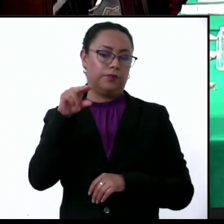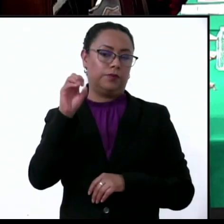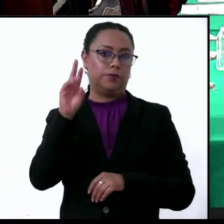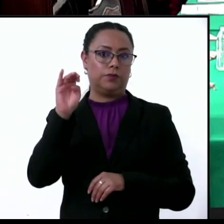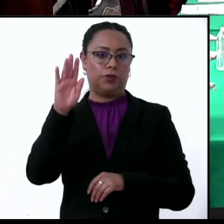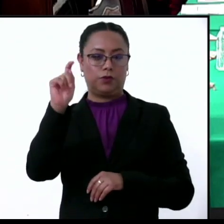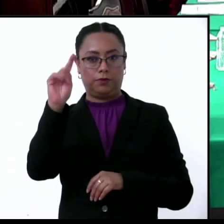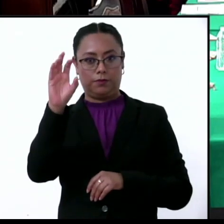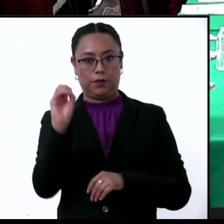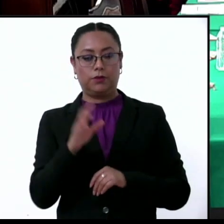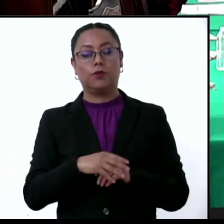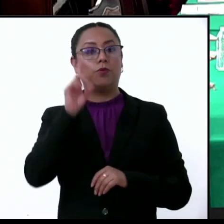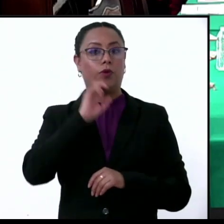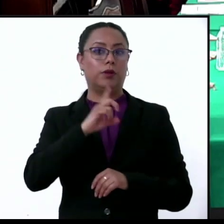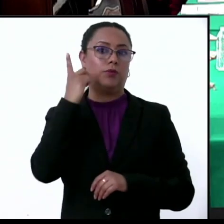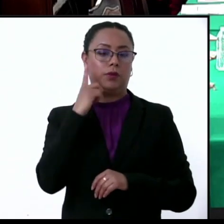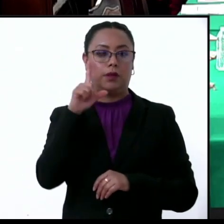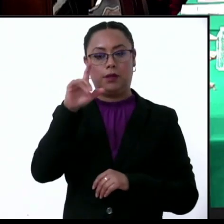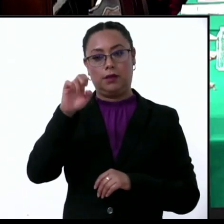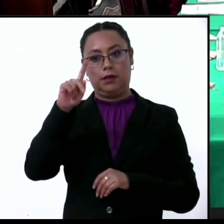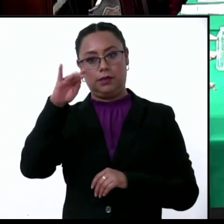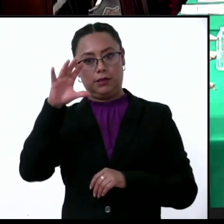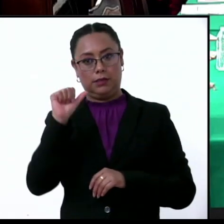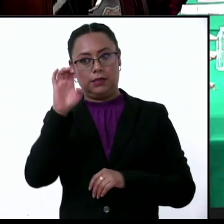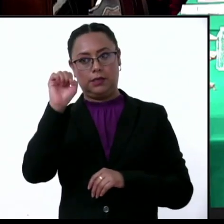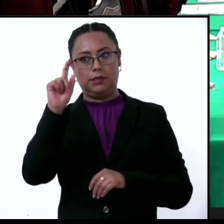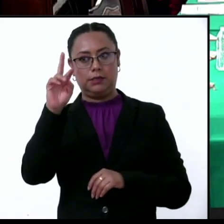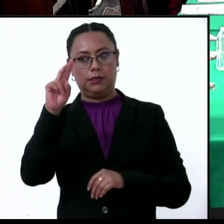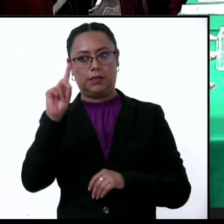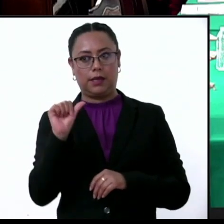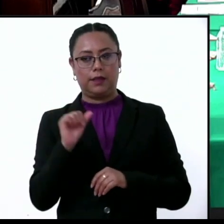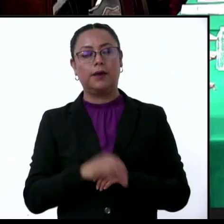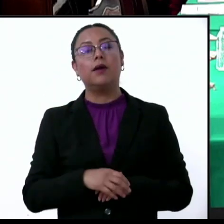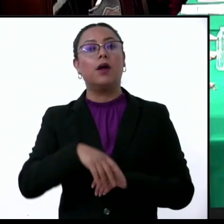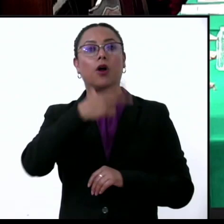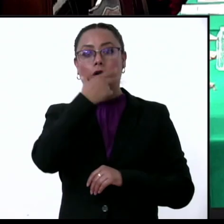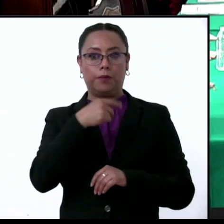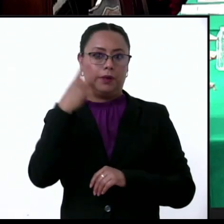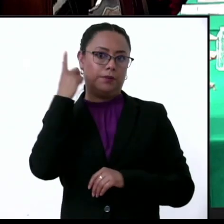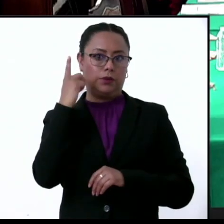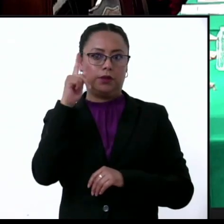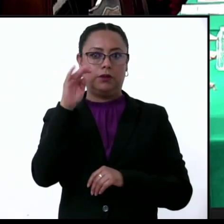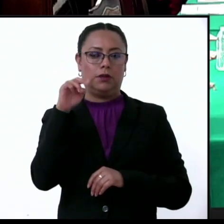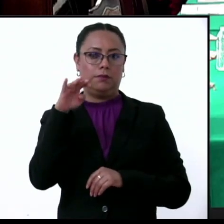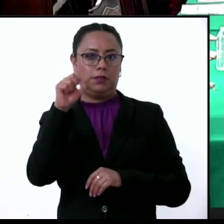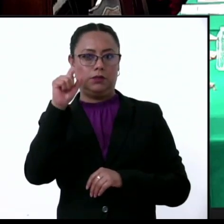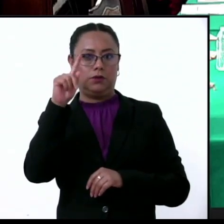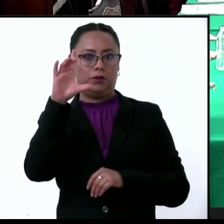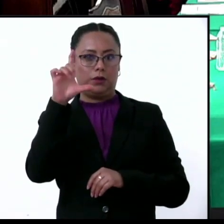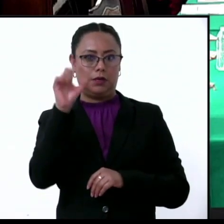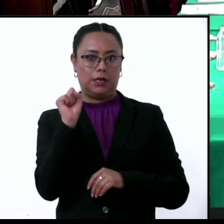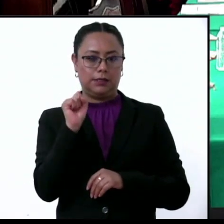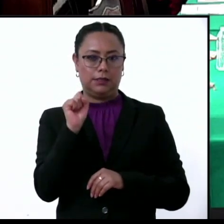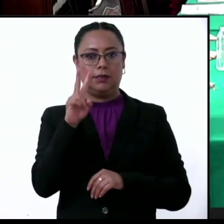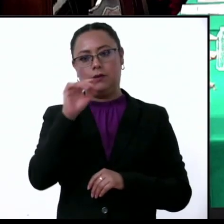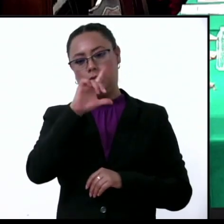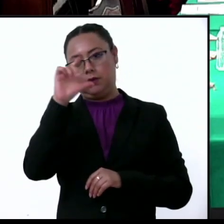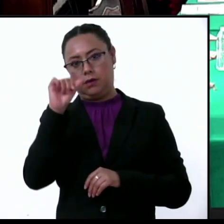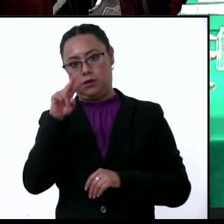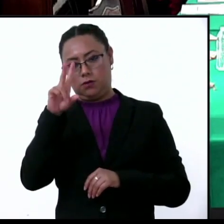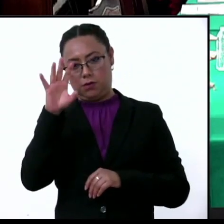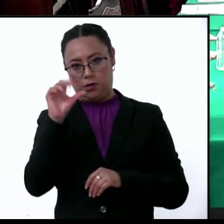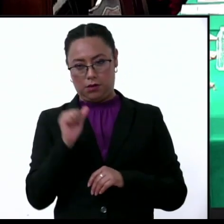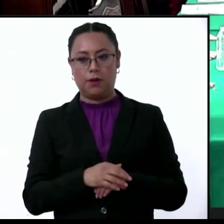diputada Leticia Estrada, al diputado Temístocles Villanueva, por supuesto también a la diputada presidenta Alicia